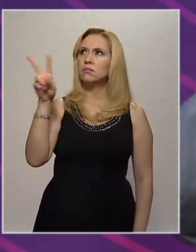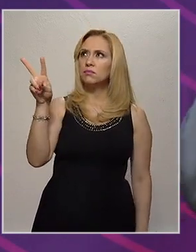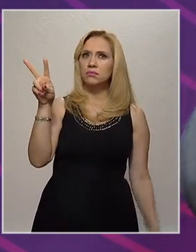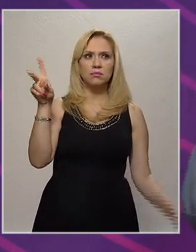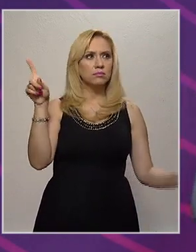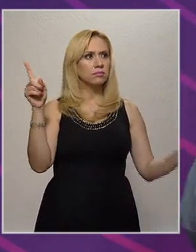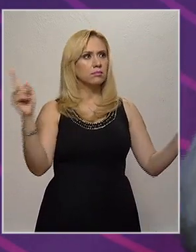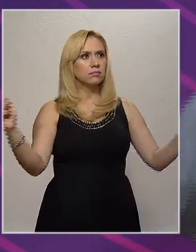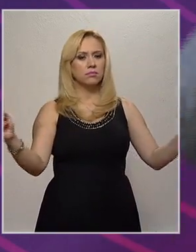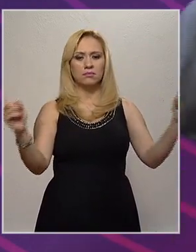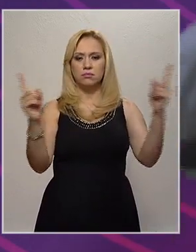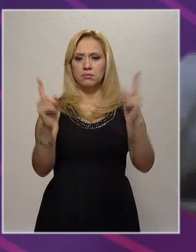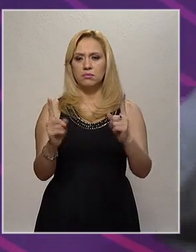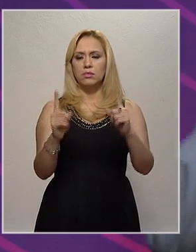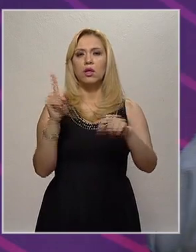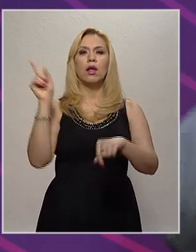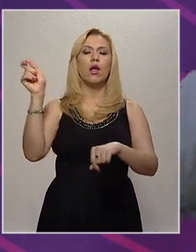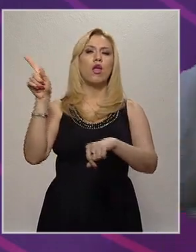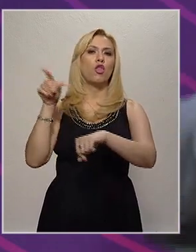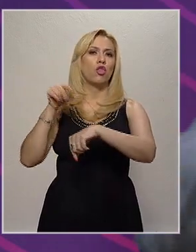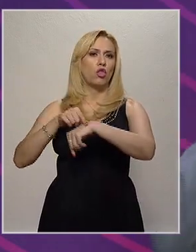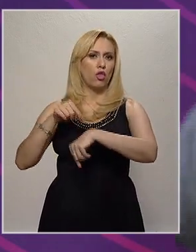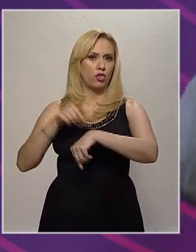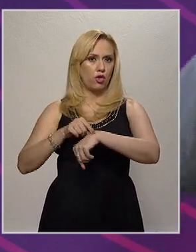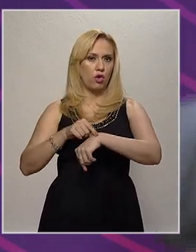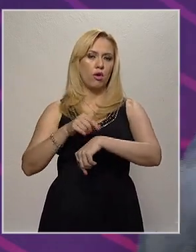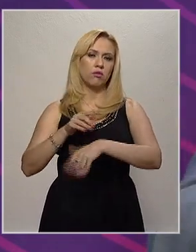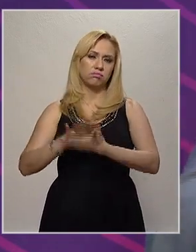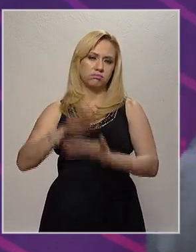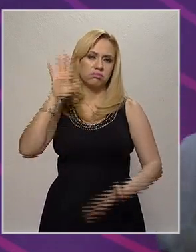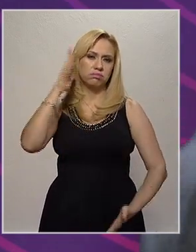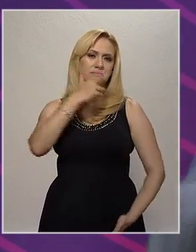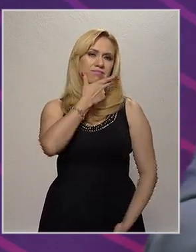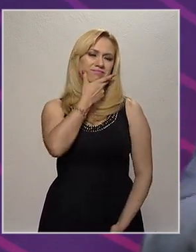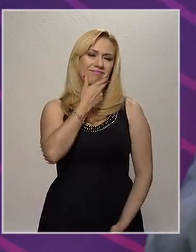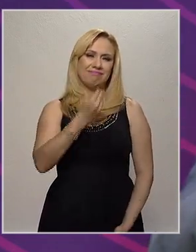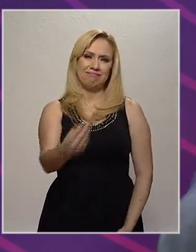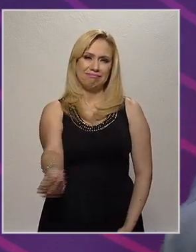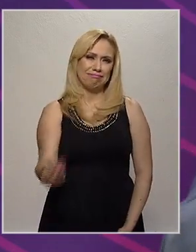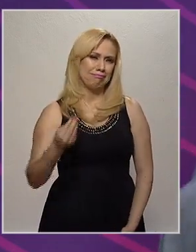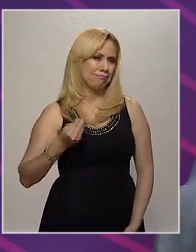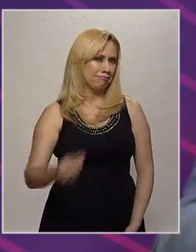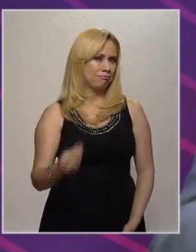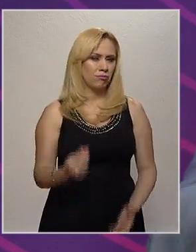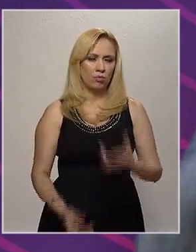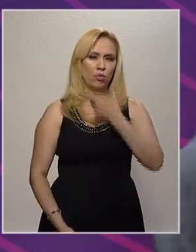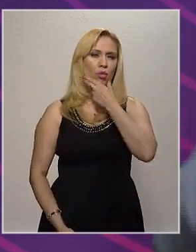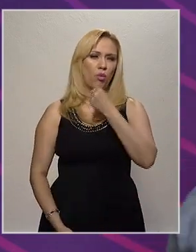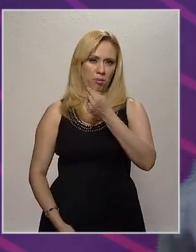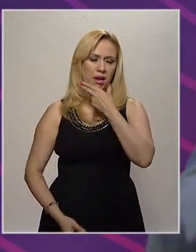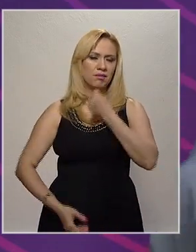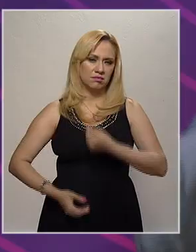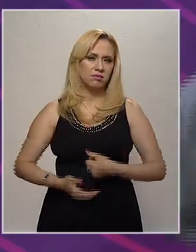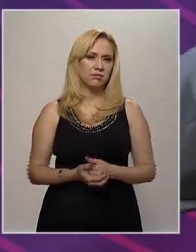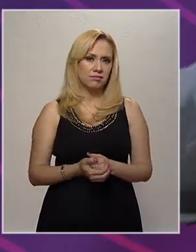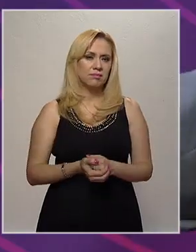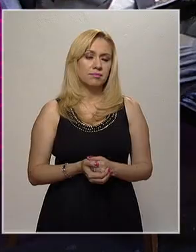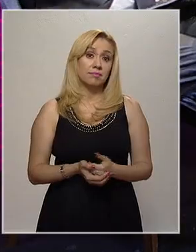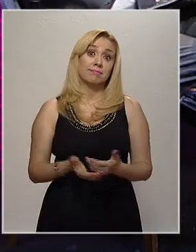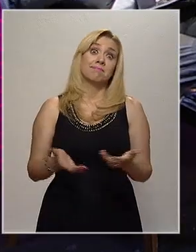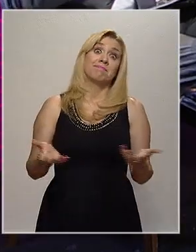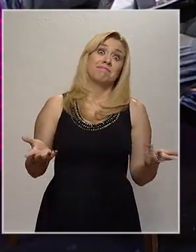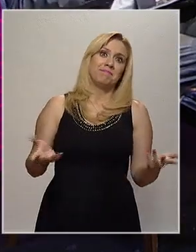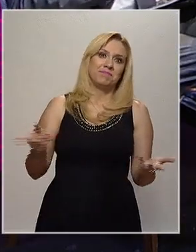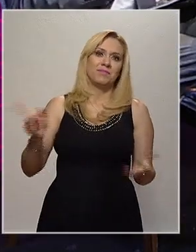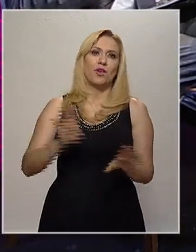las partes, en este caso entre el doctor, generalmente hombre, 2 de cada 3 personas que ejercen la profesión médica, entiendo, son hombres, entonces hay una